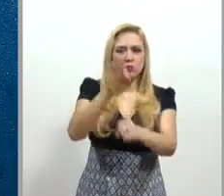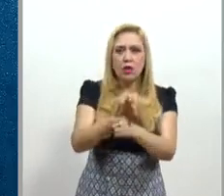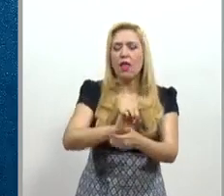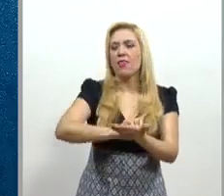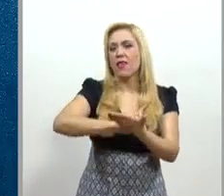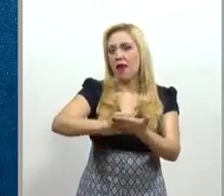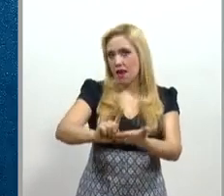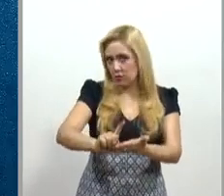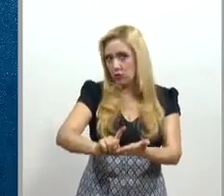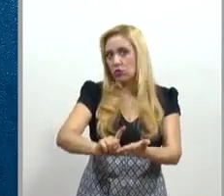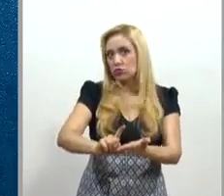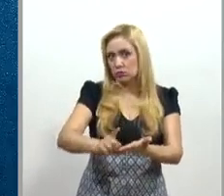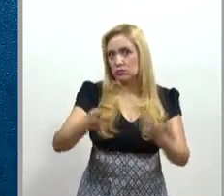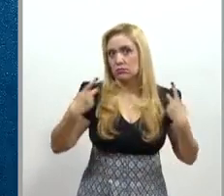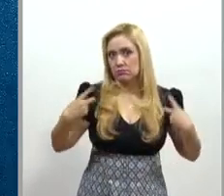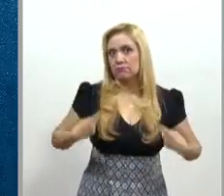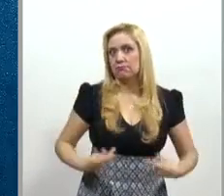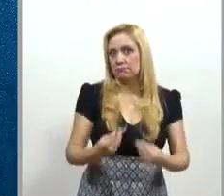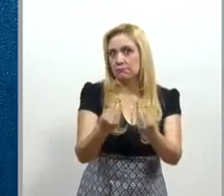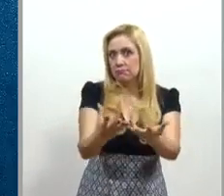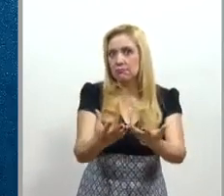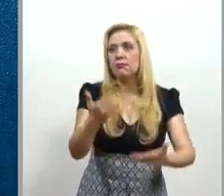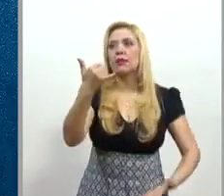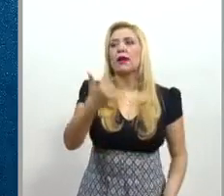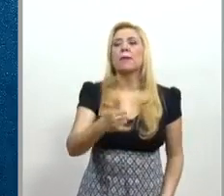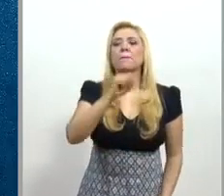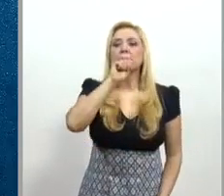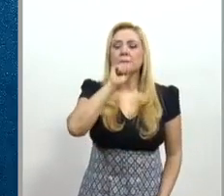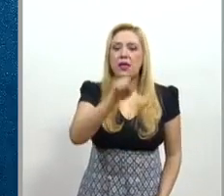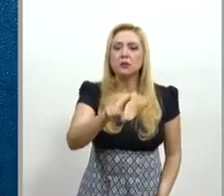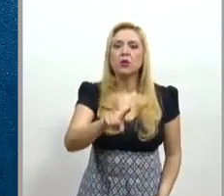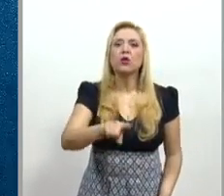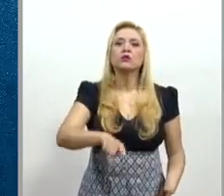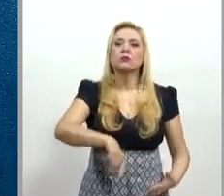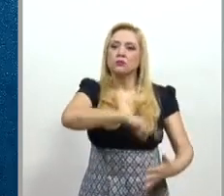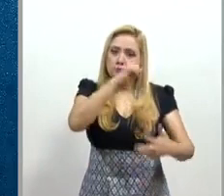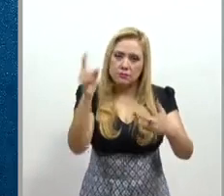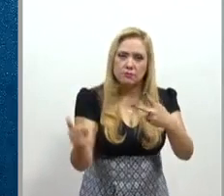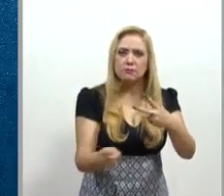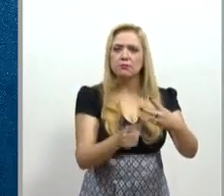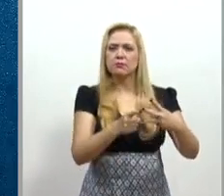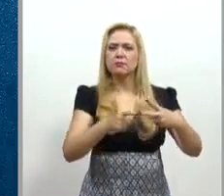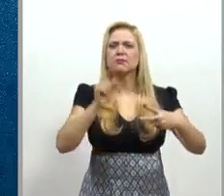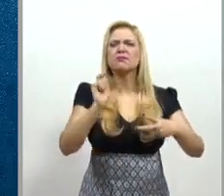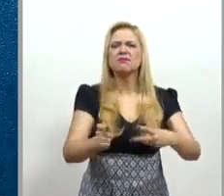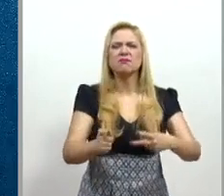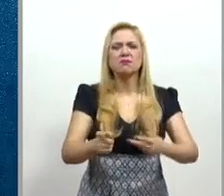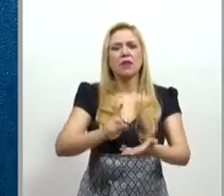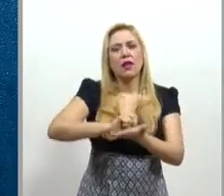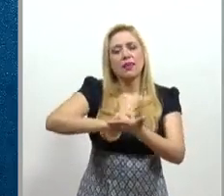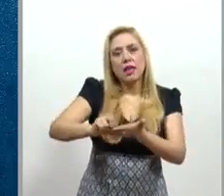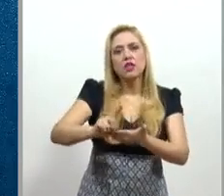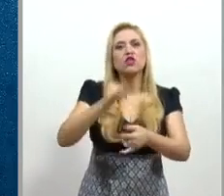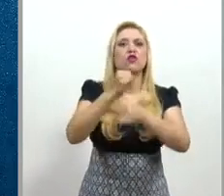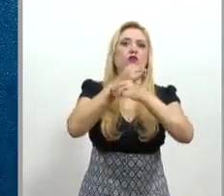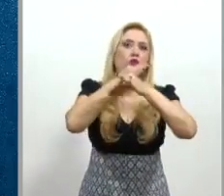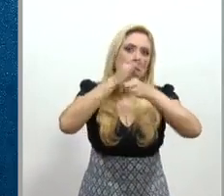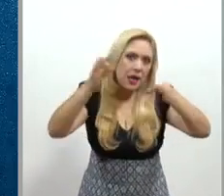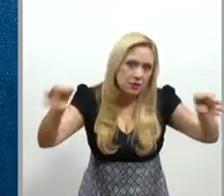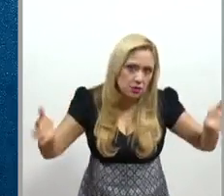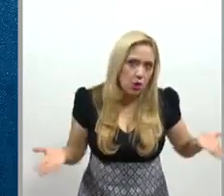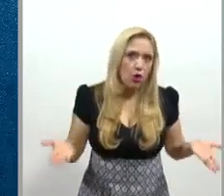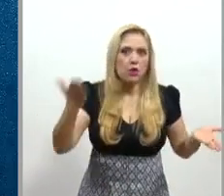humano y esto se traduce en una serie de subgarantías que también ya las mencionaba David, como el derecho a la información, Ujú.